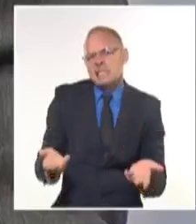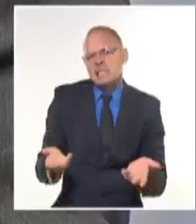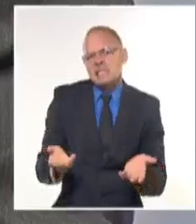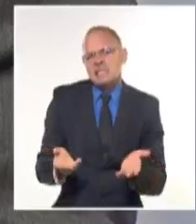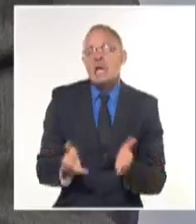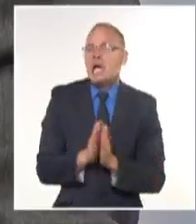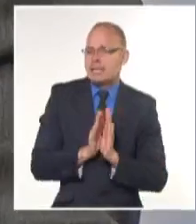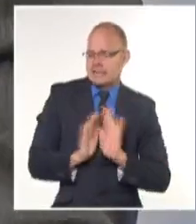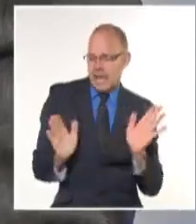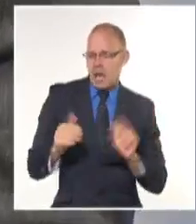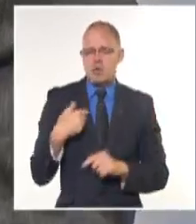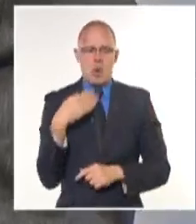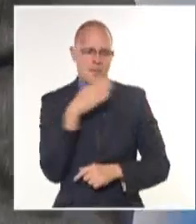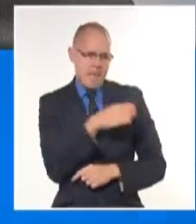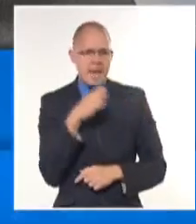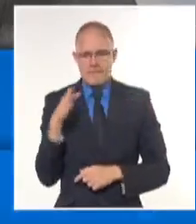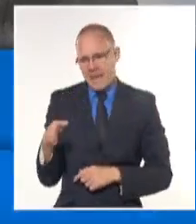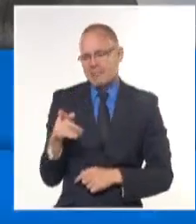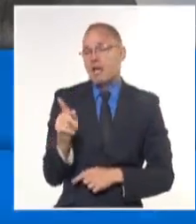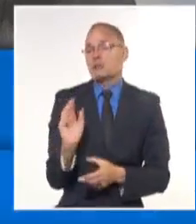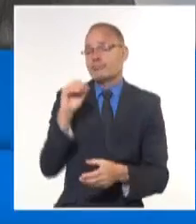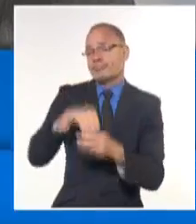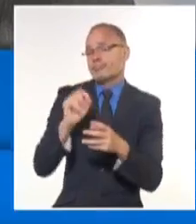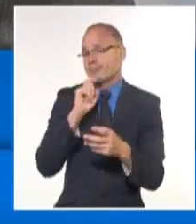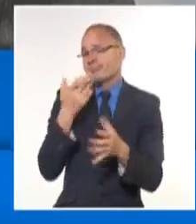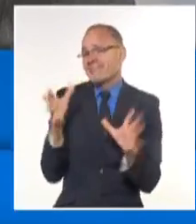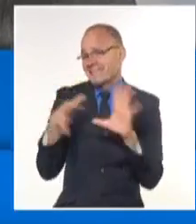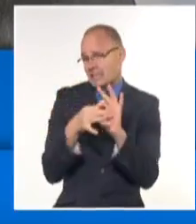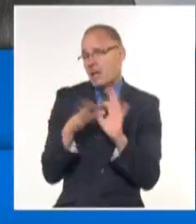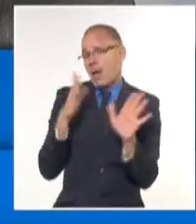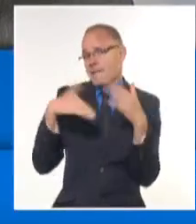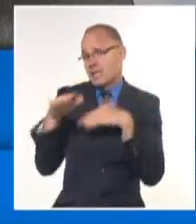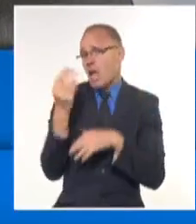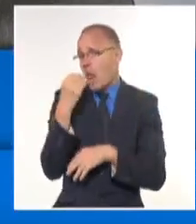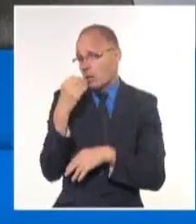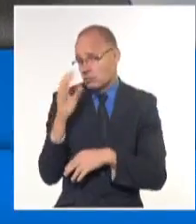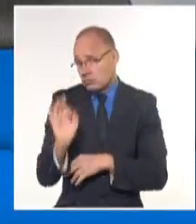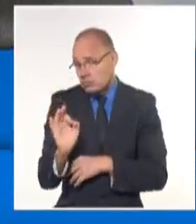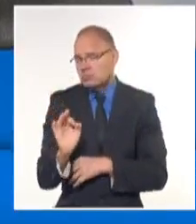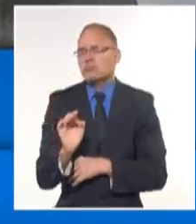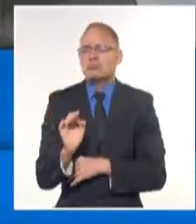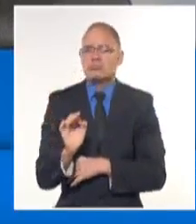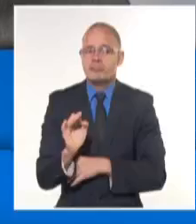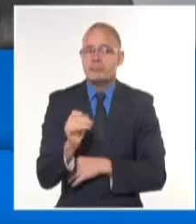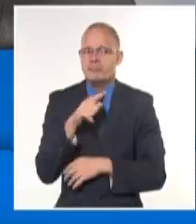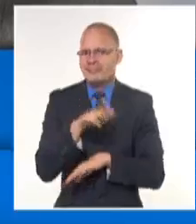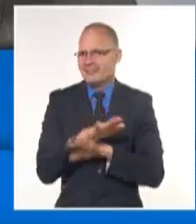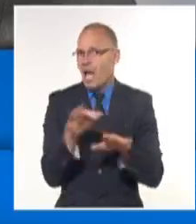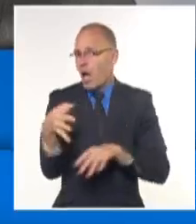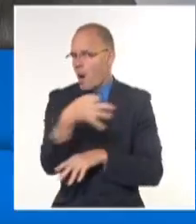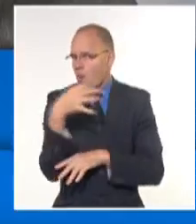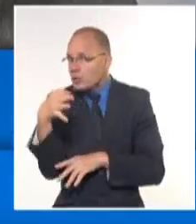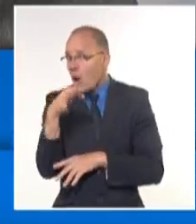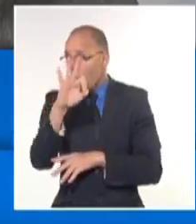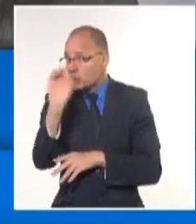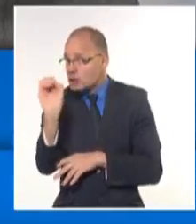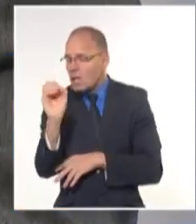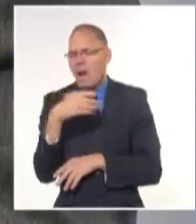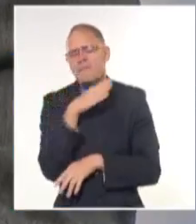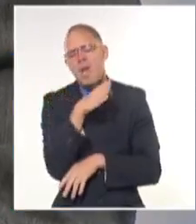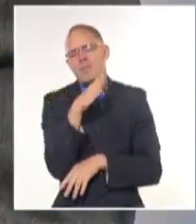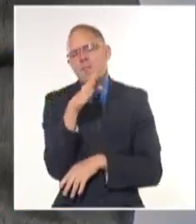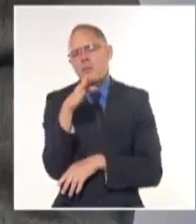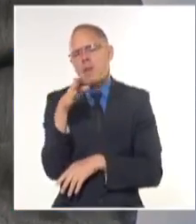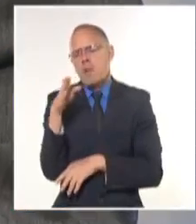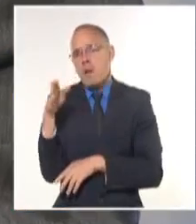alimentaria pertenecientes al MINAL y se hizo una verificación sectorializada que abarcó más de 80 municipios entre una y otra